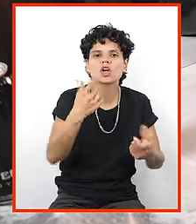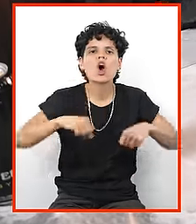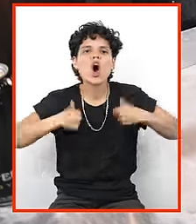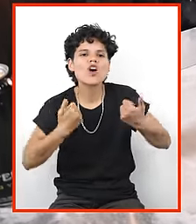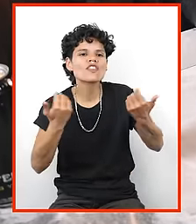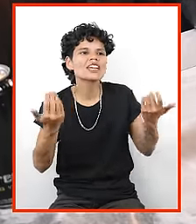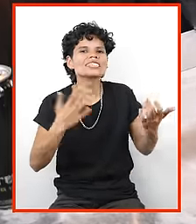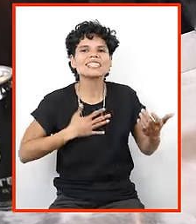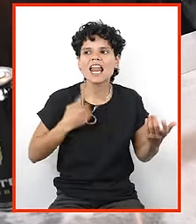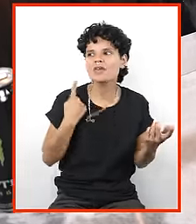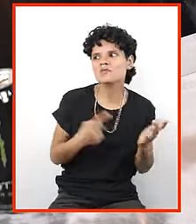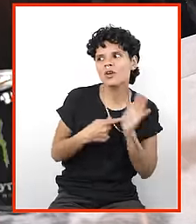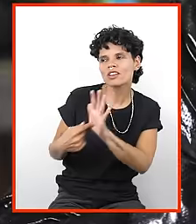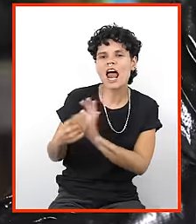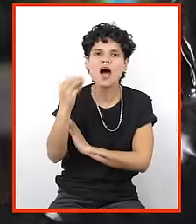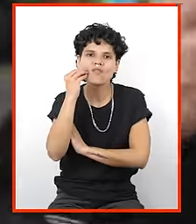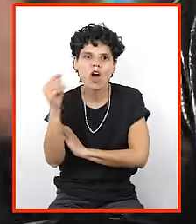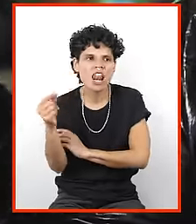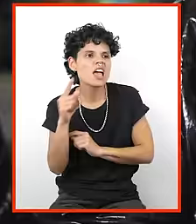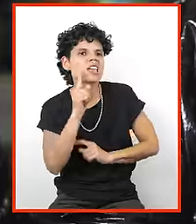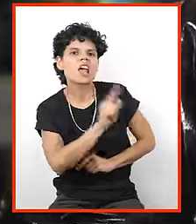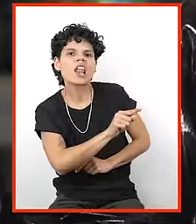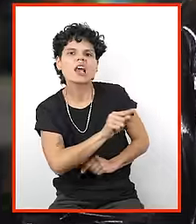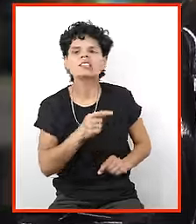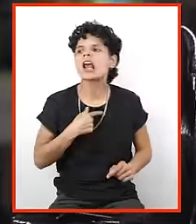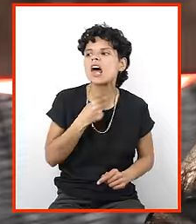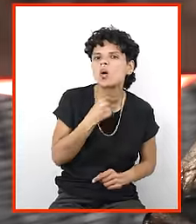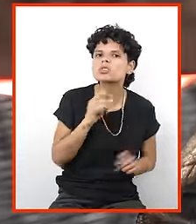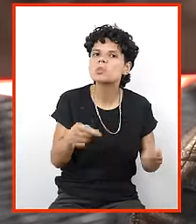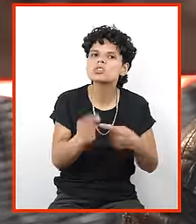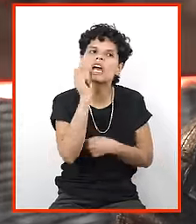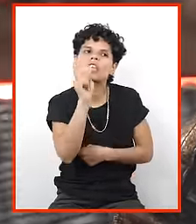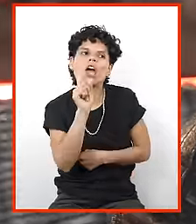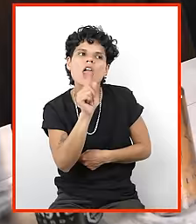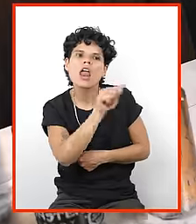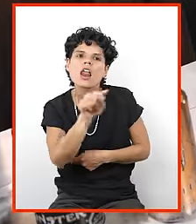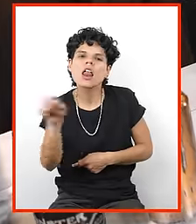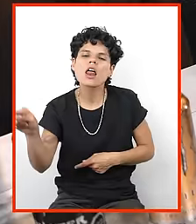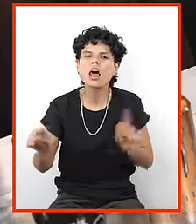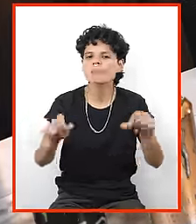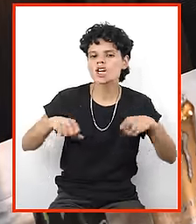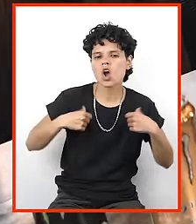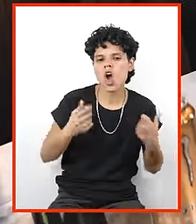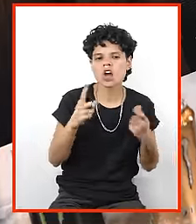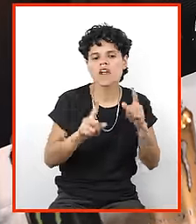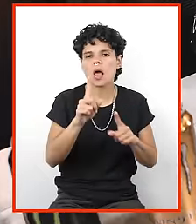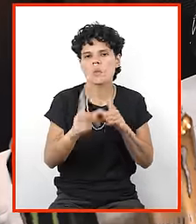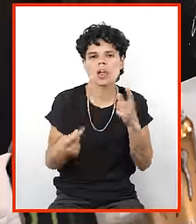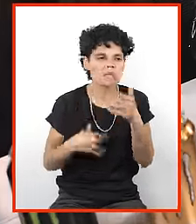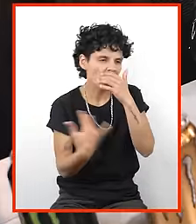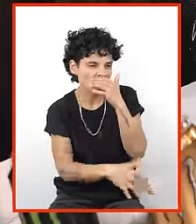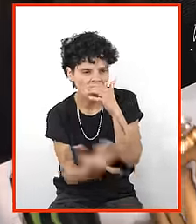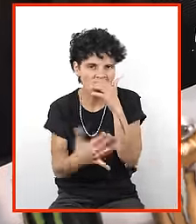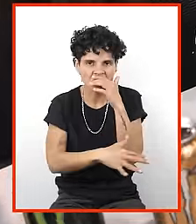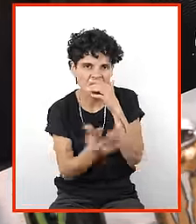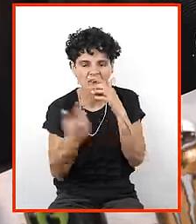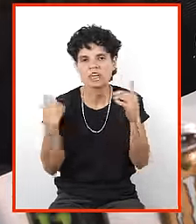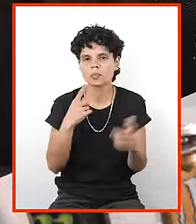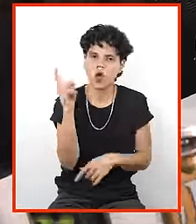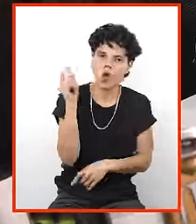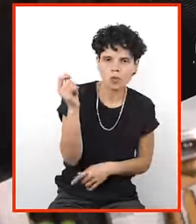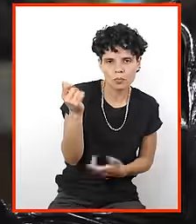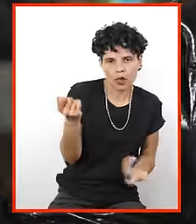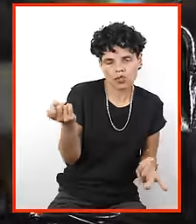conozcan, porque los cabros quieren que la abuela conozca a su artista. Po. Exacto. Que porque es joven, porque a veces canta algunas cuestiones así